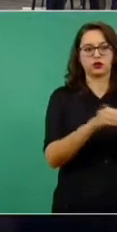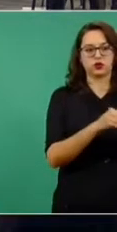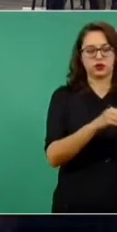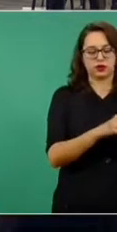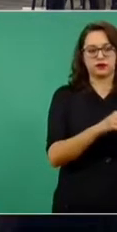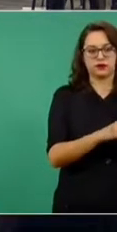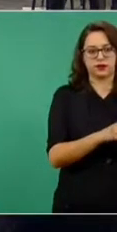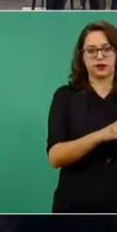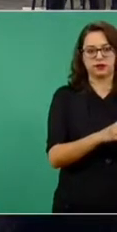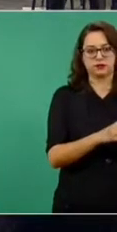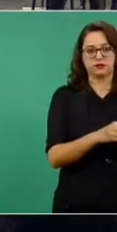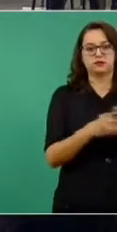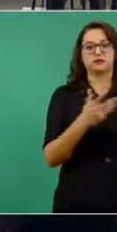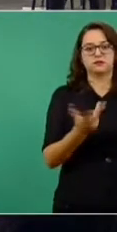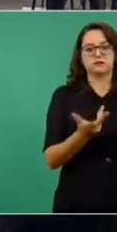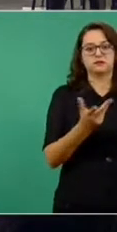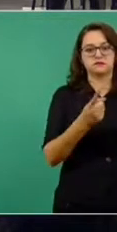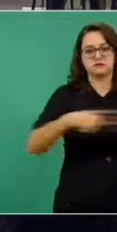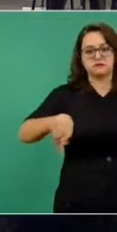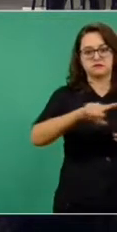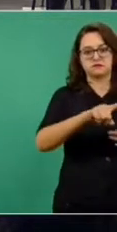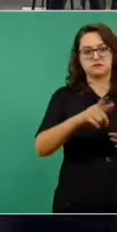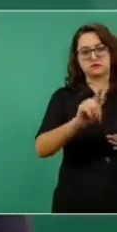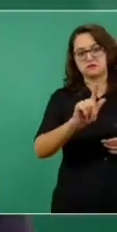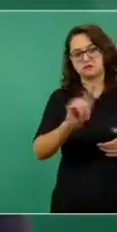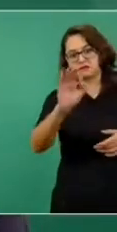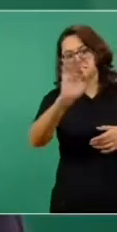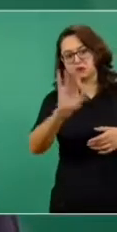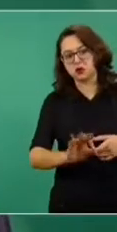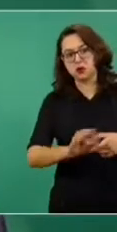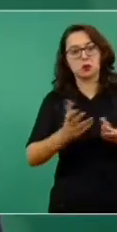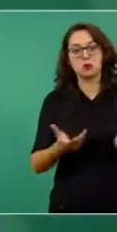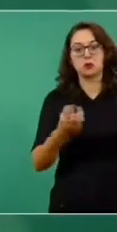partes que fueron asignadas no están ocupadas y han sido